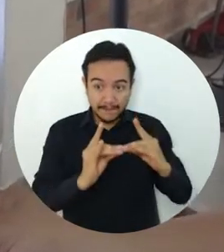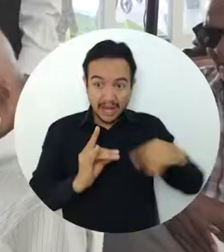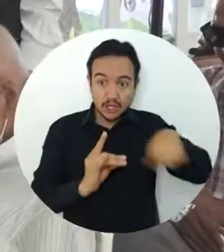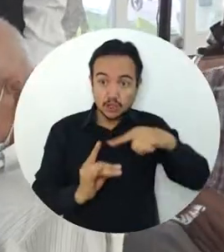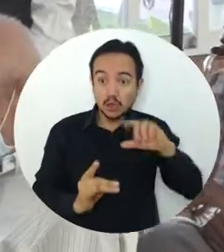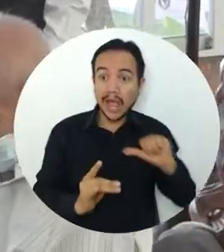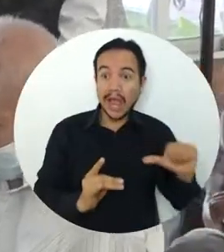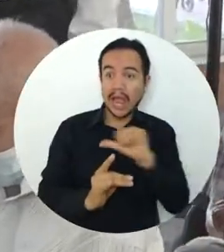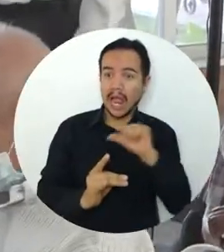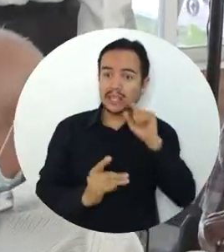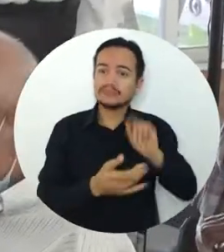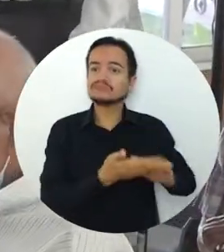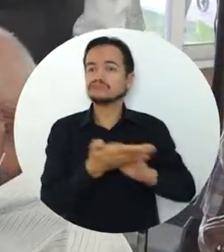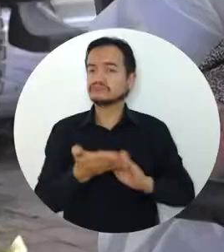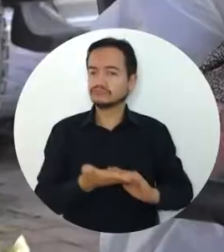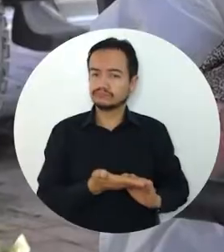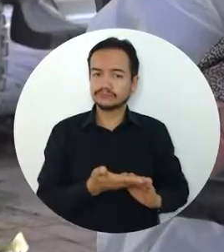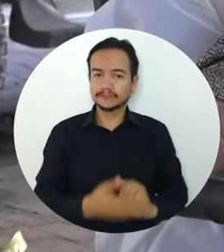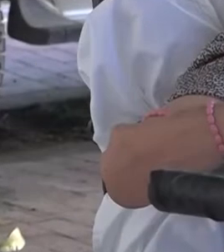nosotras